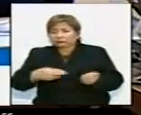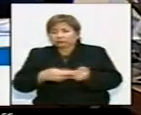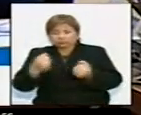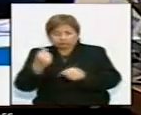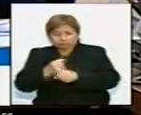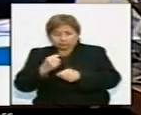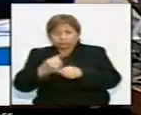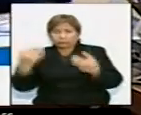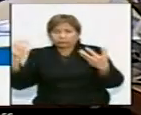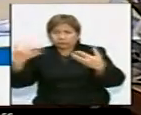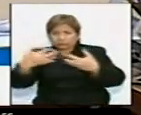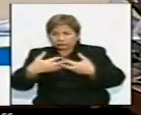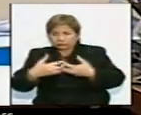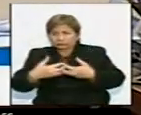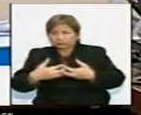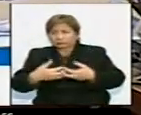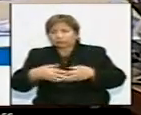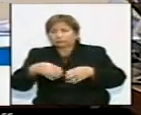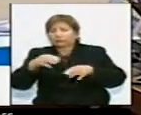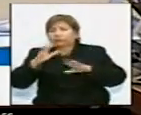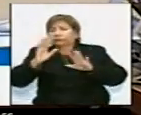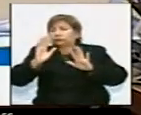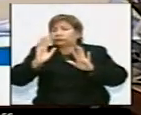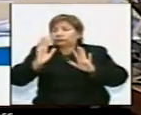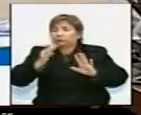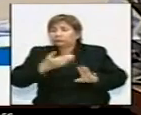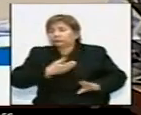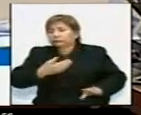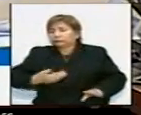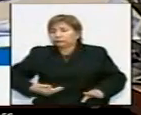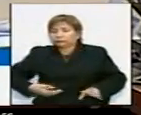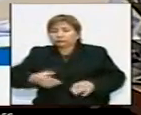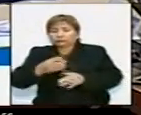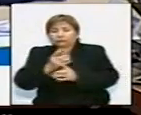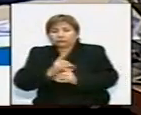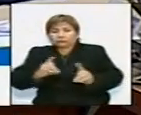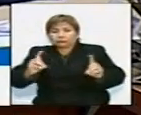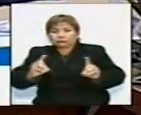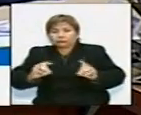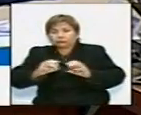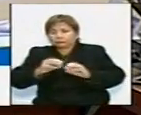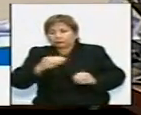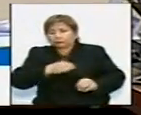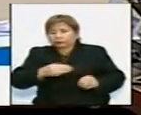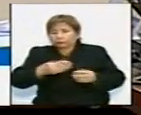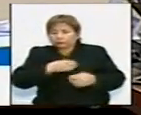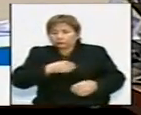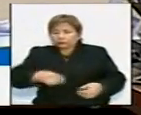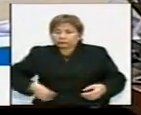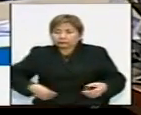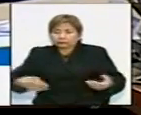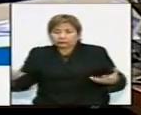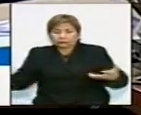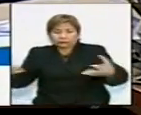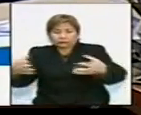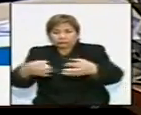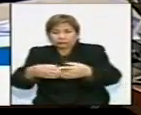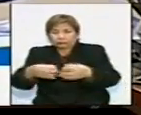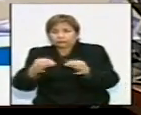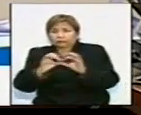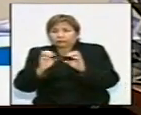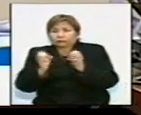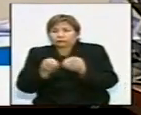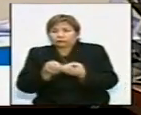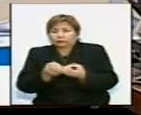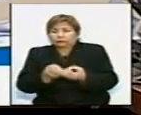equipo. O dice de repente que el gobierno regional es independiente del Ejecutivo. Es el mismo equipo.